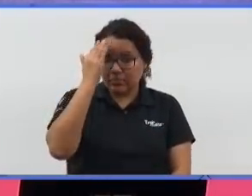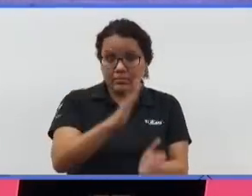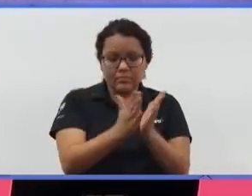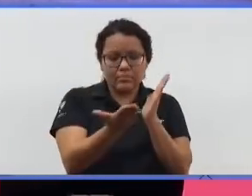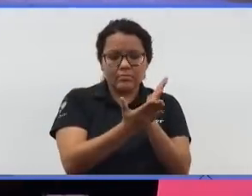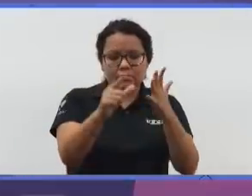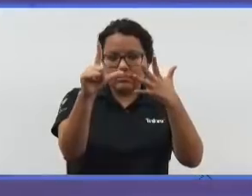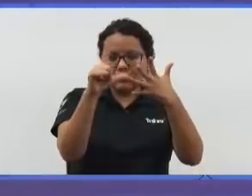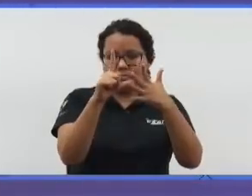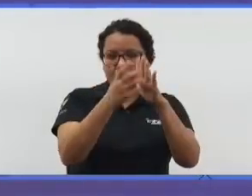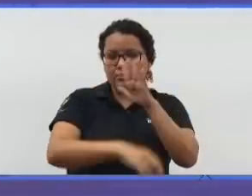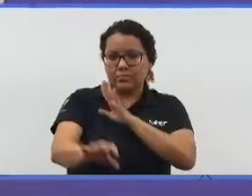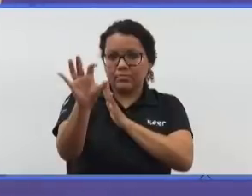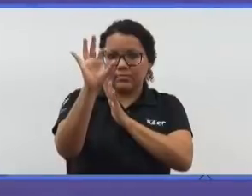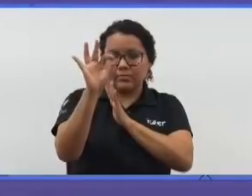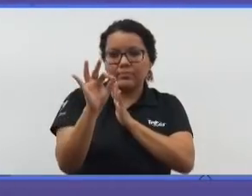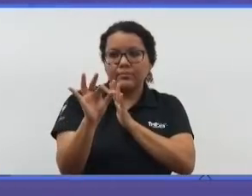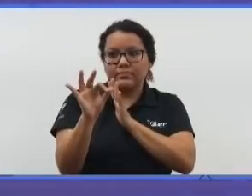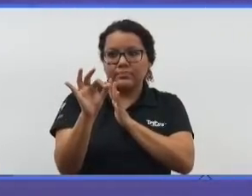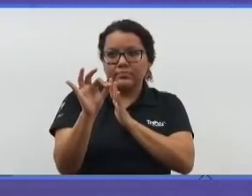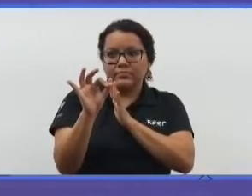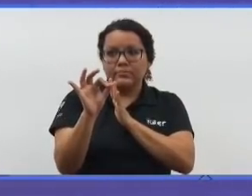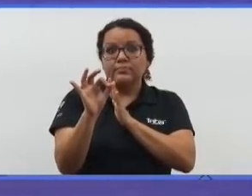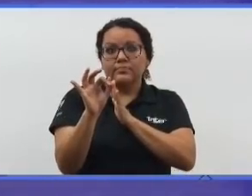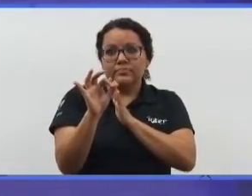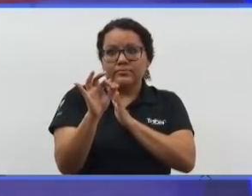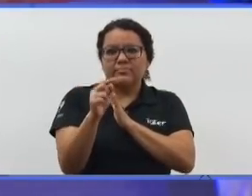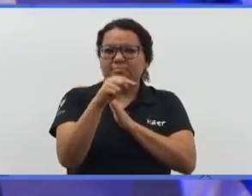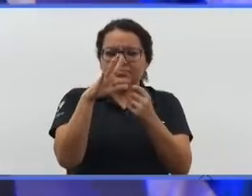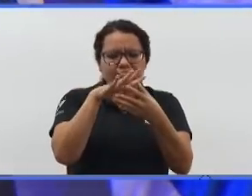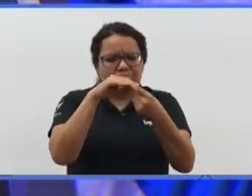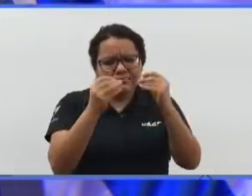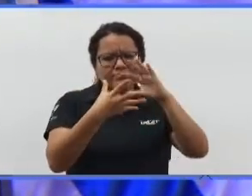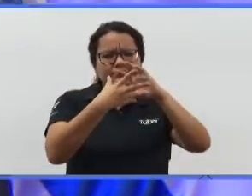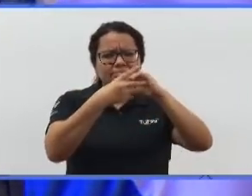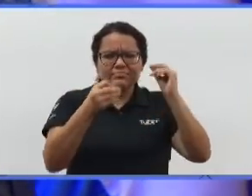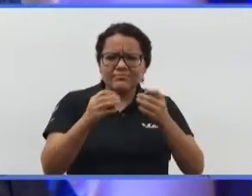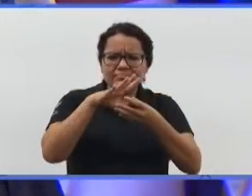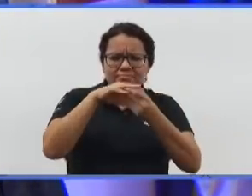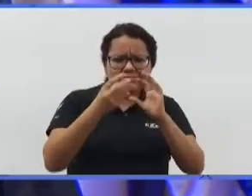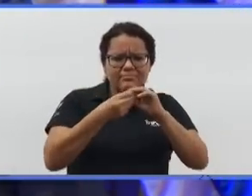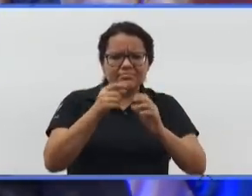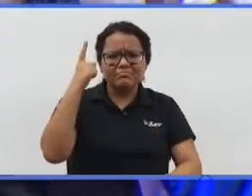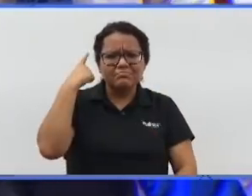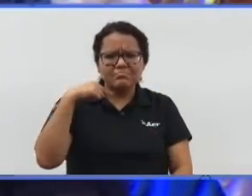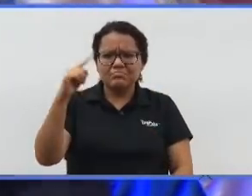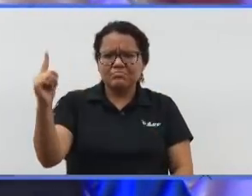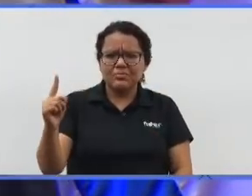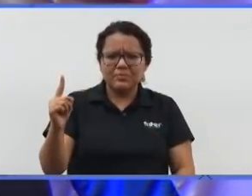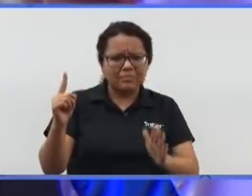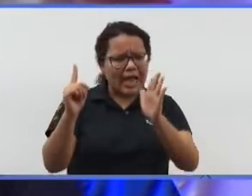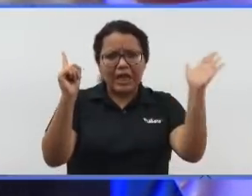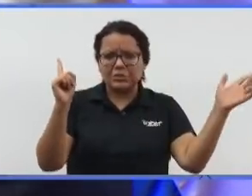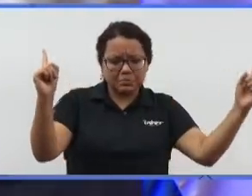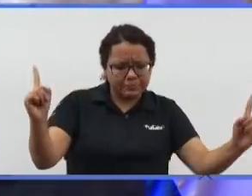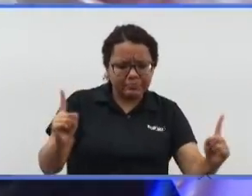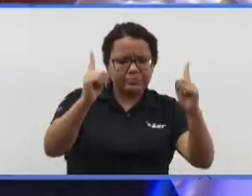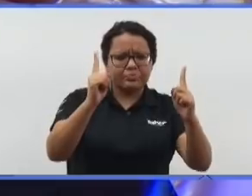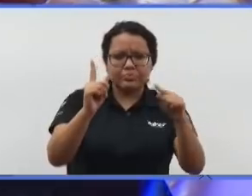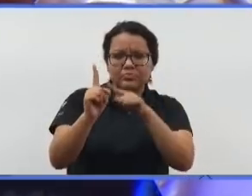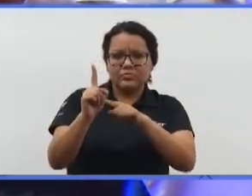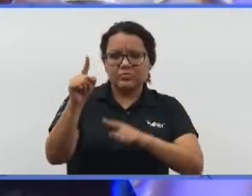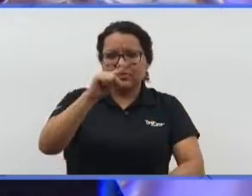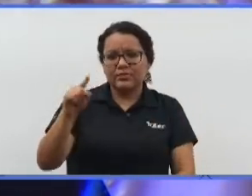evangelio de lucas capítulo 19 está narrando el encuentro que tuvo un hombre con jesús hombre se llamaba